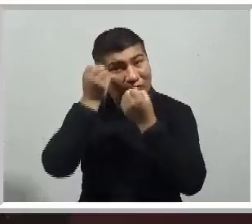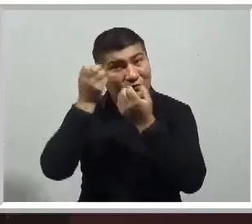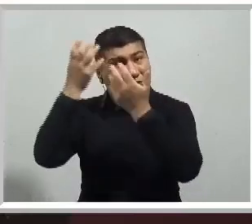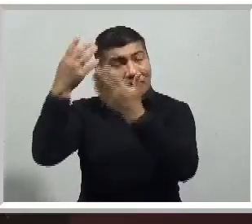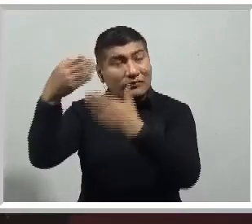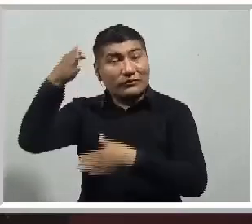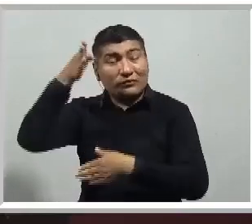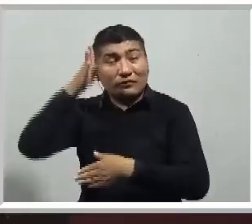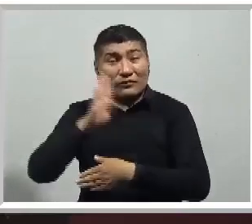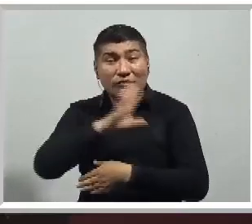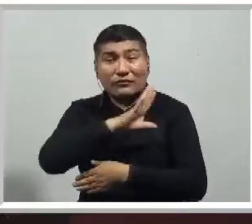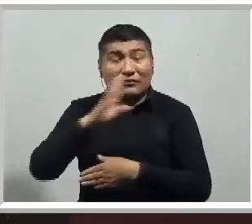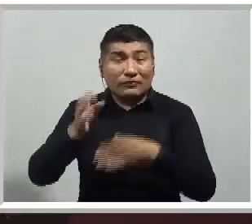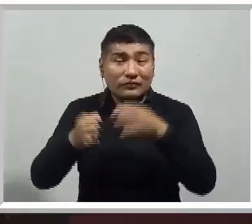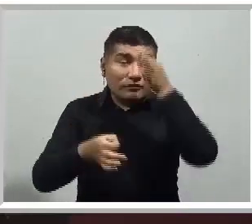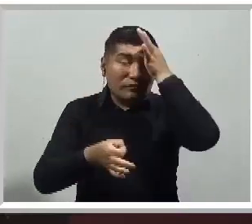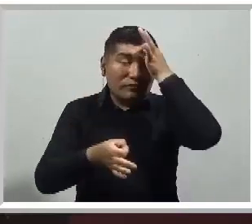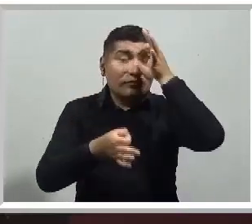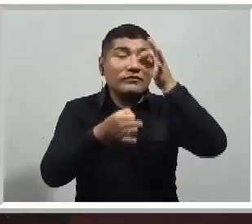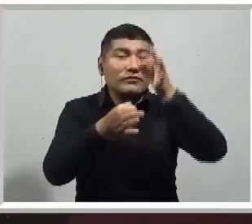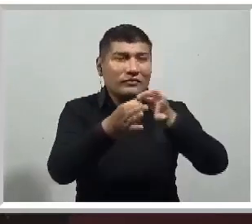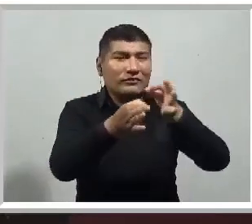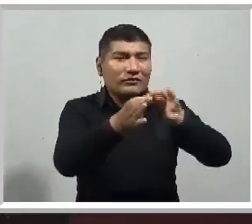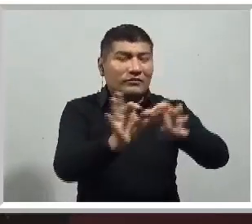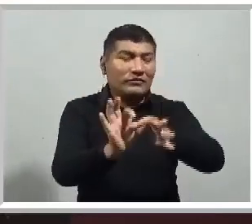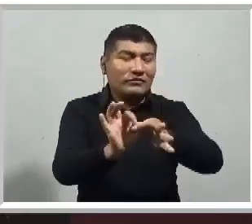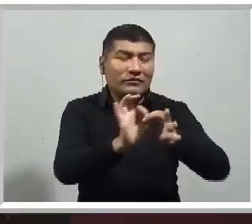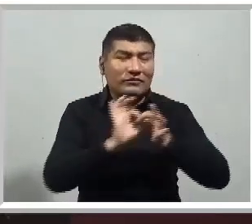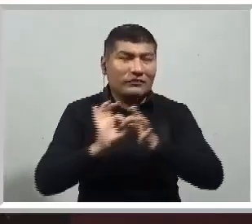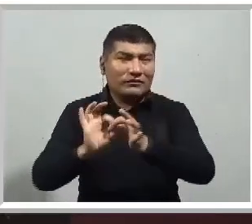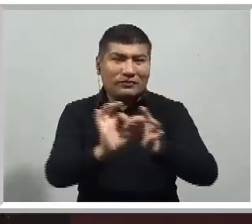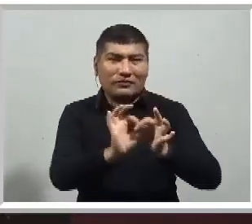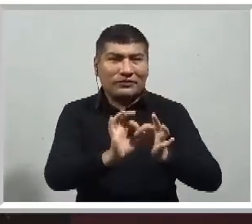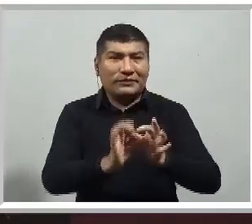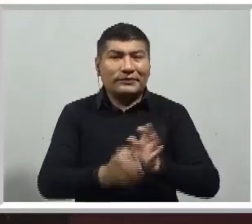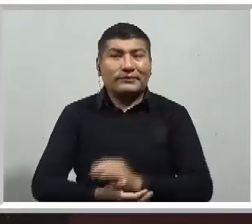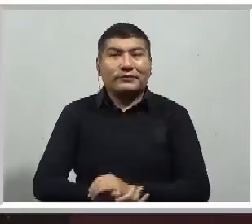Dios y fidelidad a la alianza.